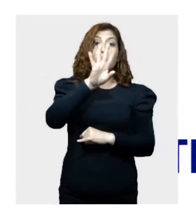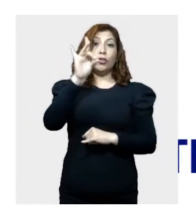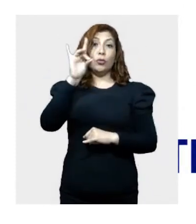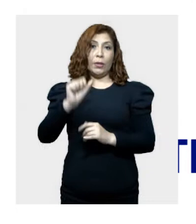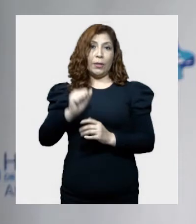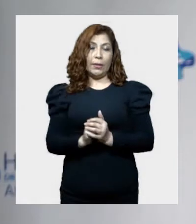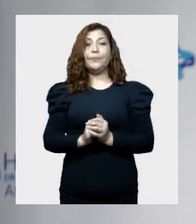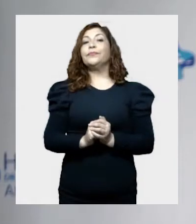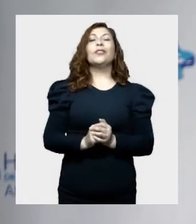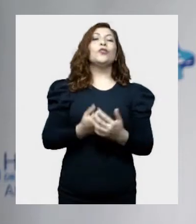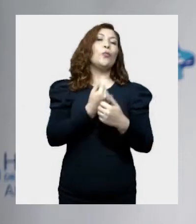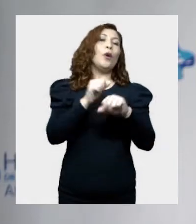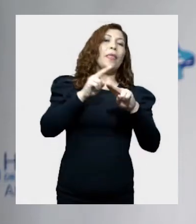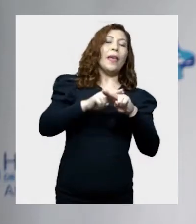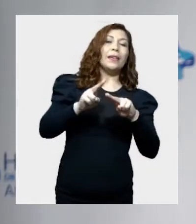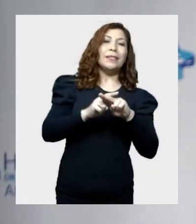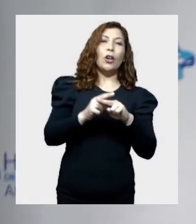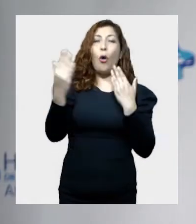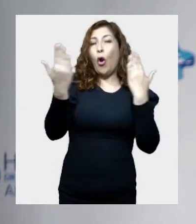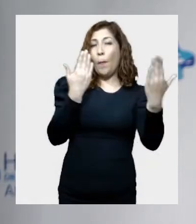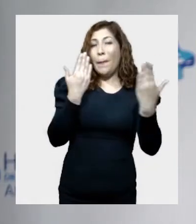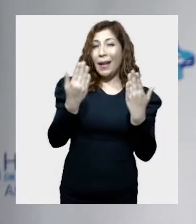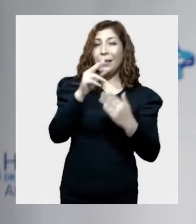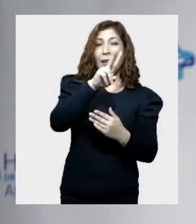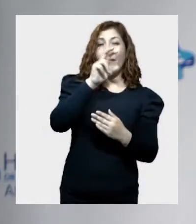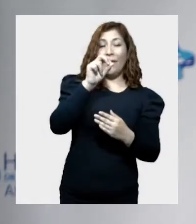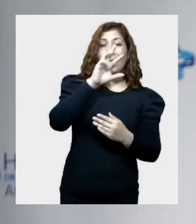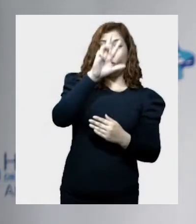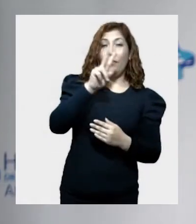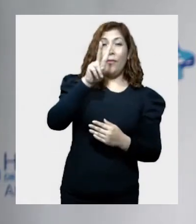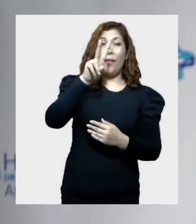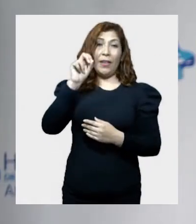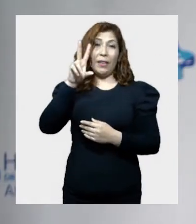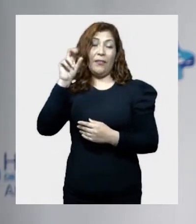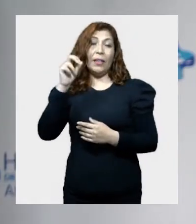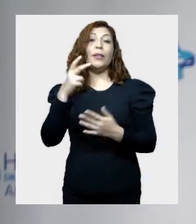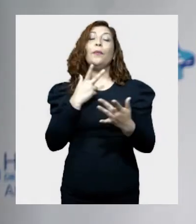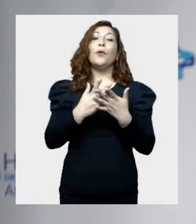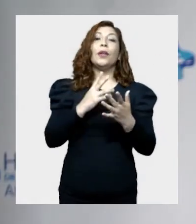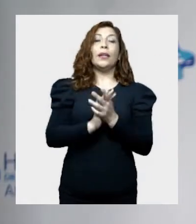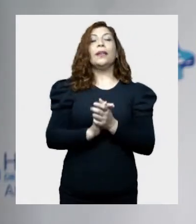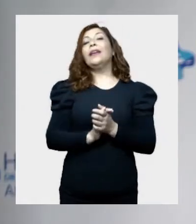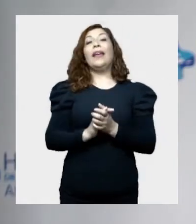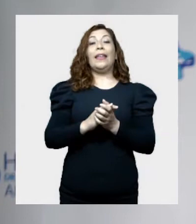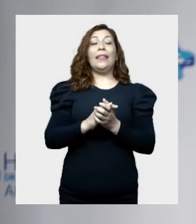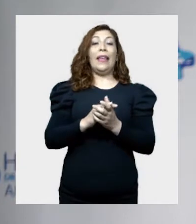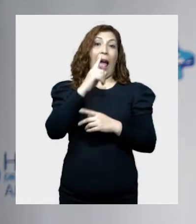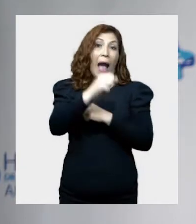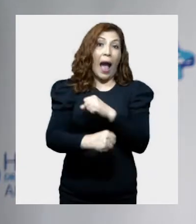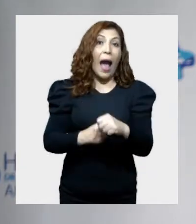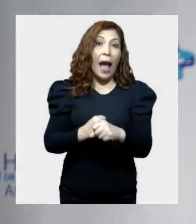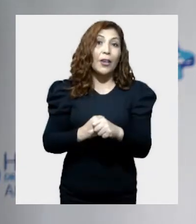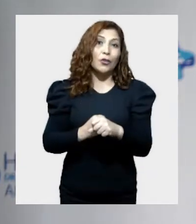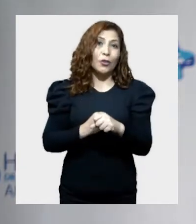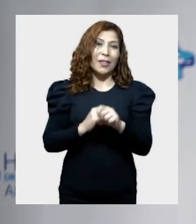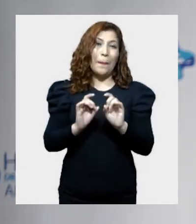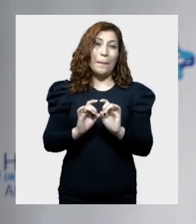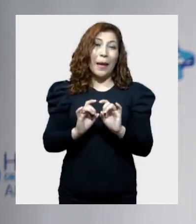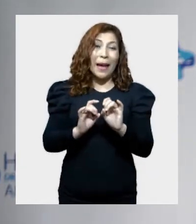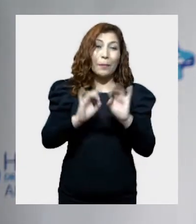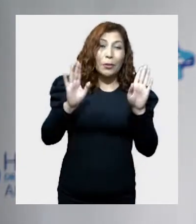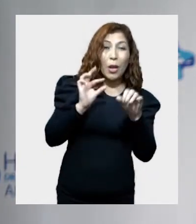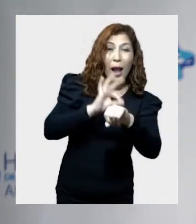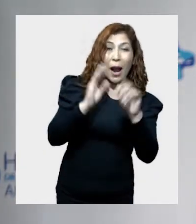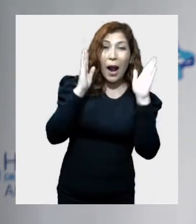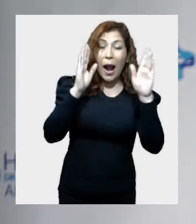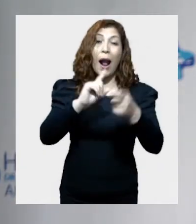No es viable realizar cuadros comparativos entre 2019 y 2020 porque la programación anual de especialidades cambia. Si nos